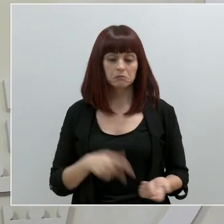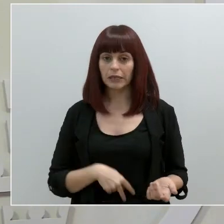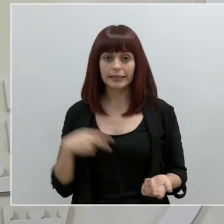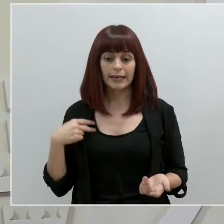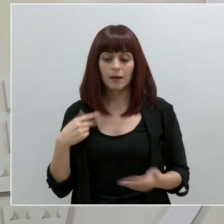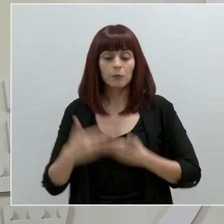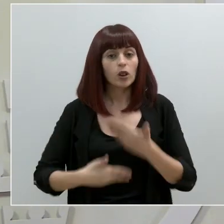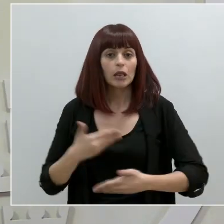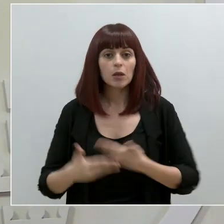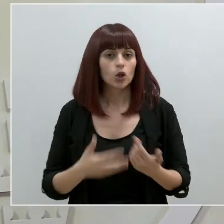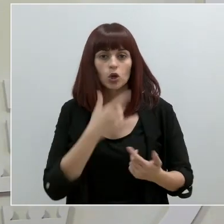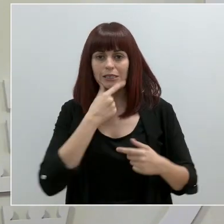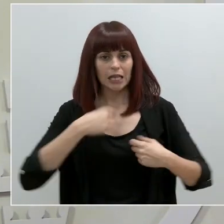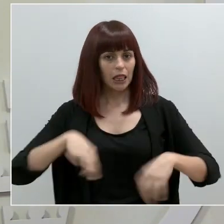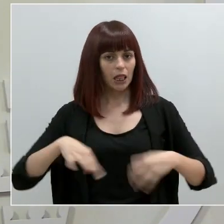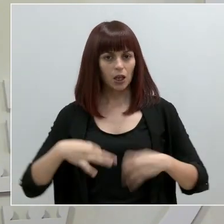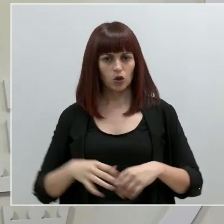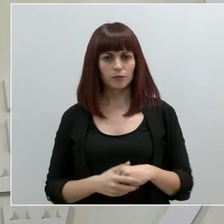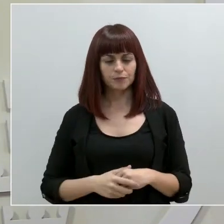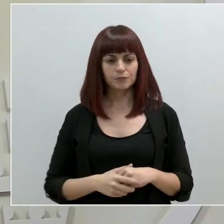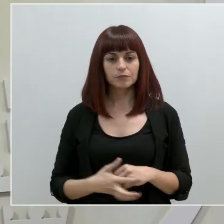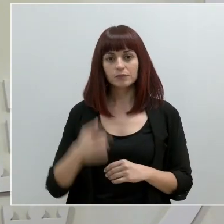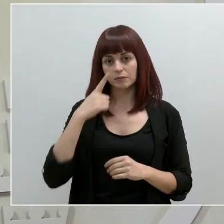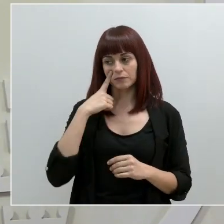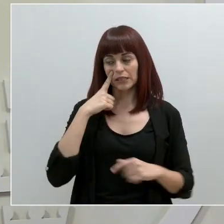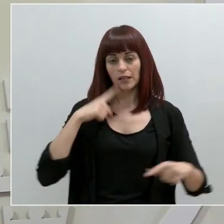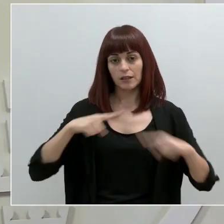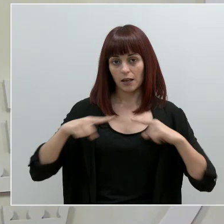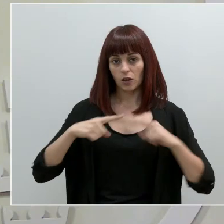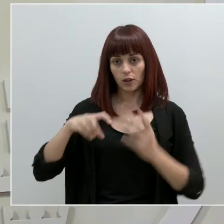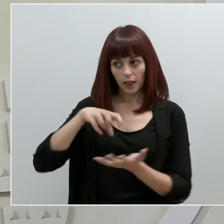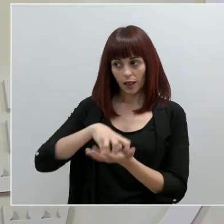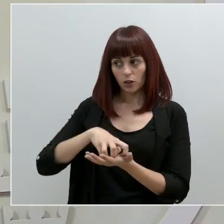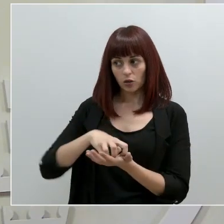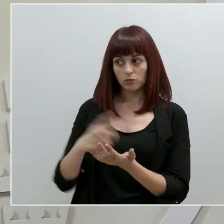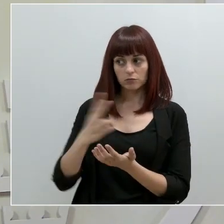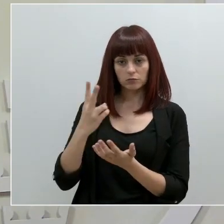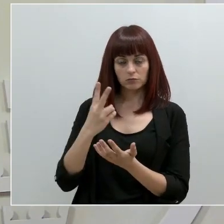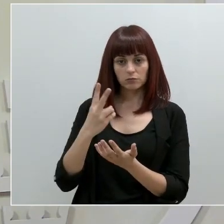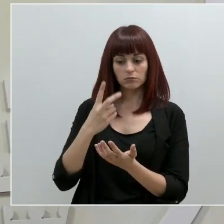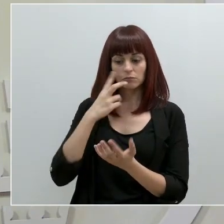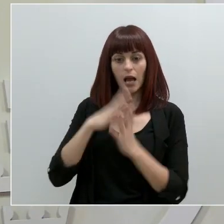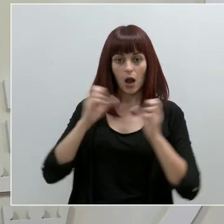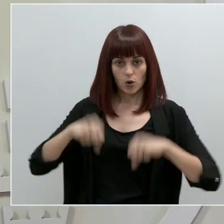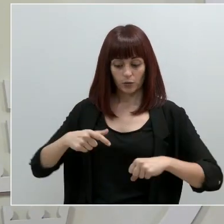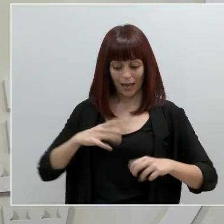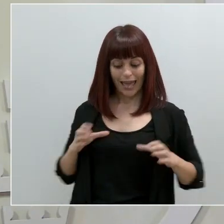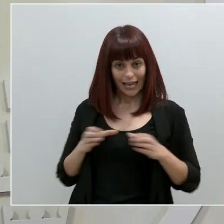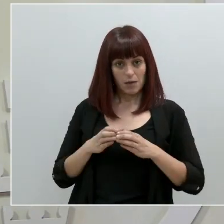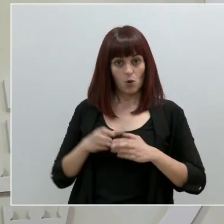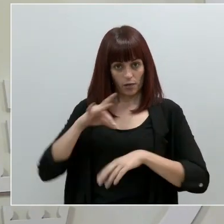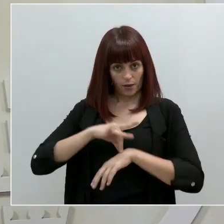el procedimiento ha sido sencillo, ha sido fijarnos con la dirección del centro, los equipos vacunadores se han desplazado